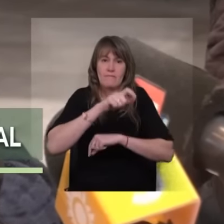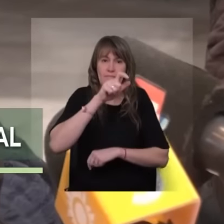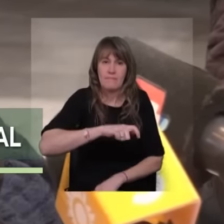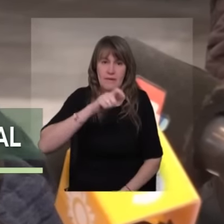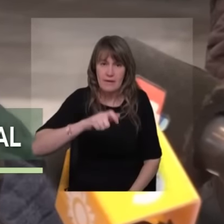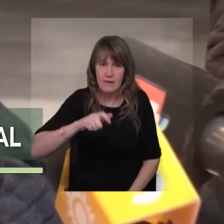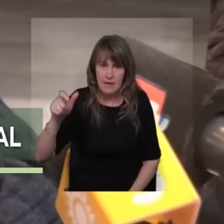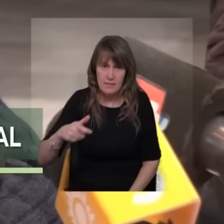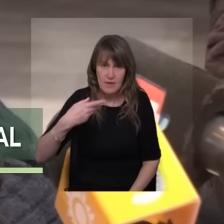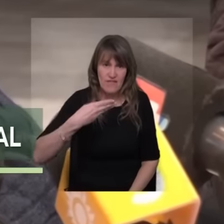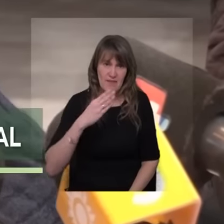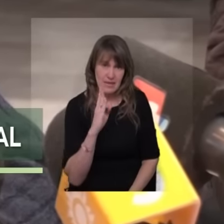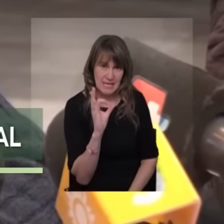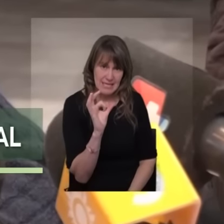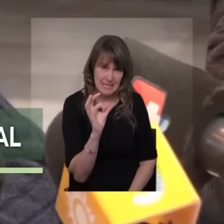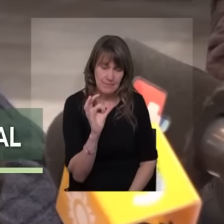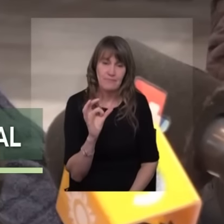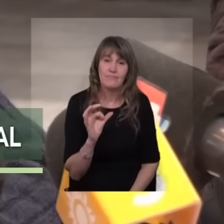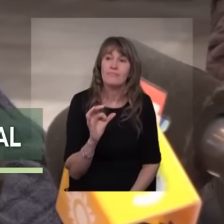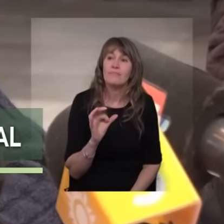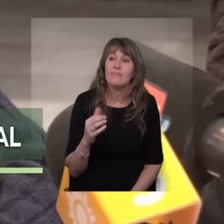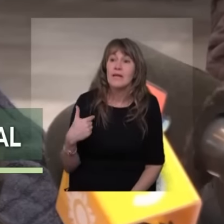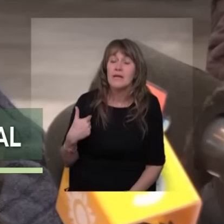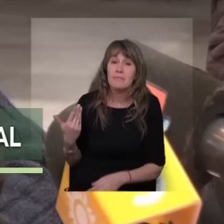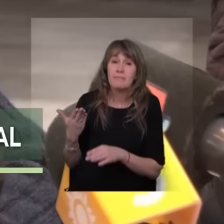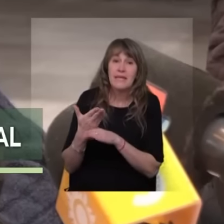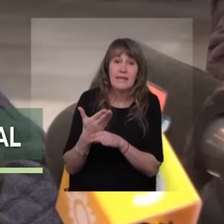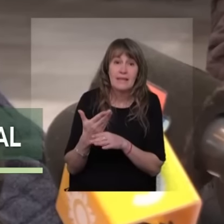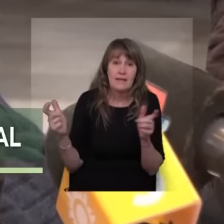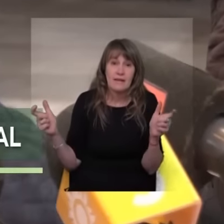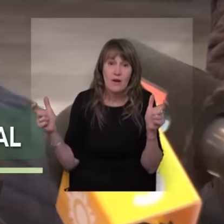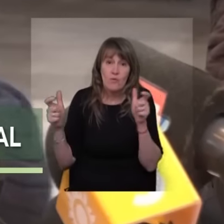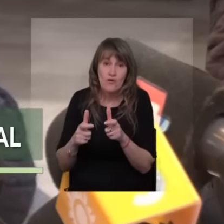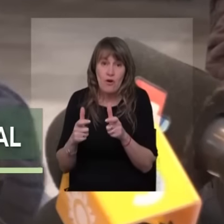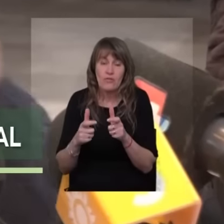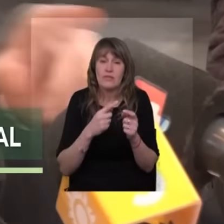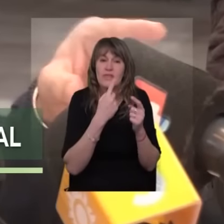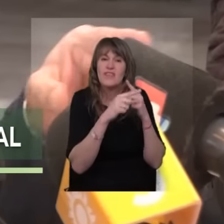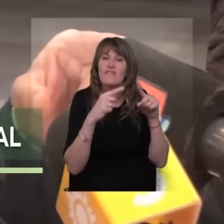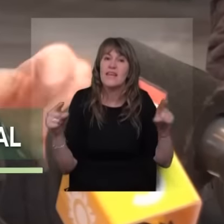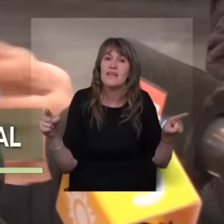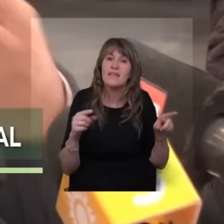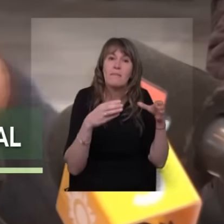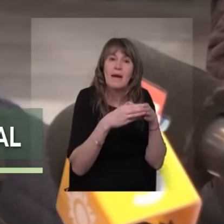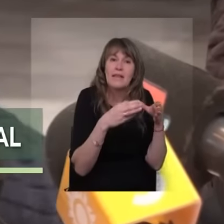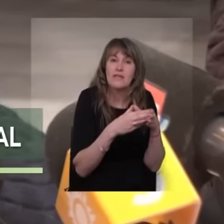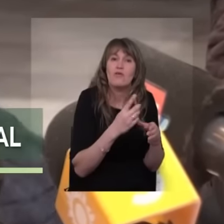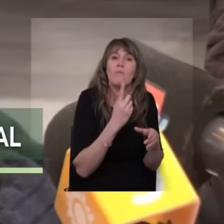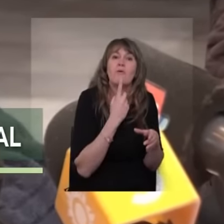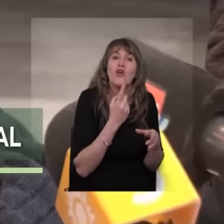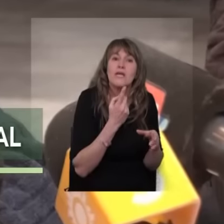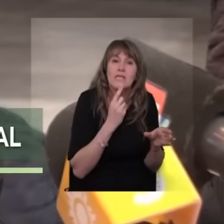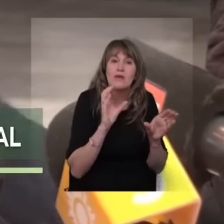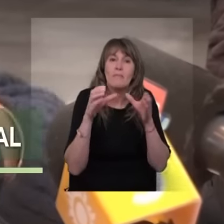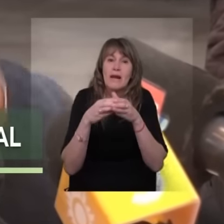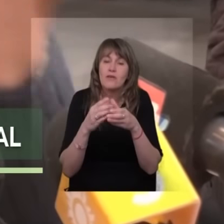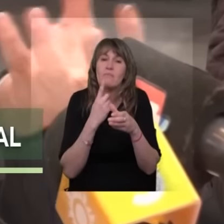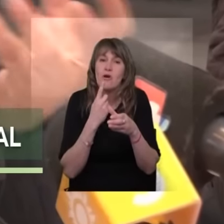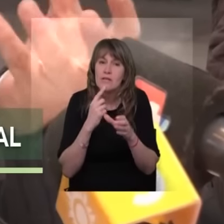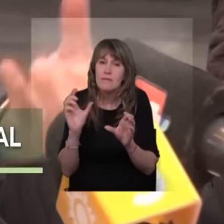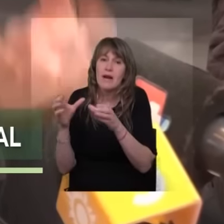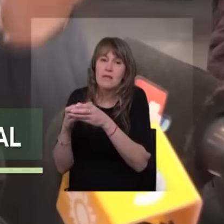en ese sentido hemos decidido solicitar una reunión a los distintos partidos políticos con el objetivo de